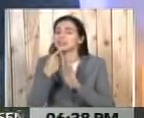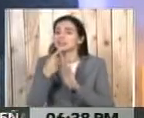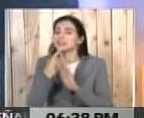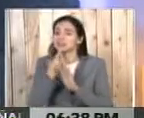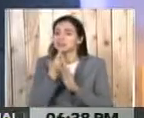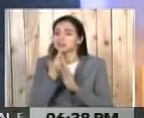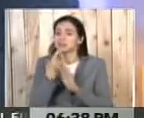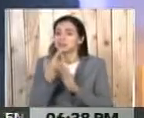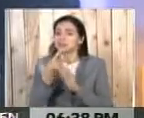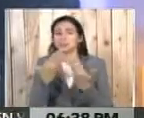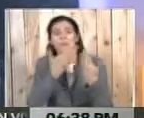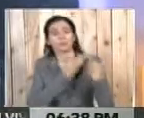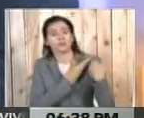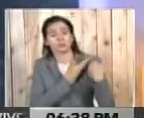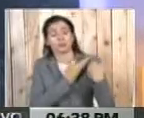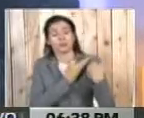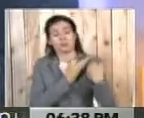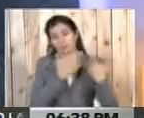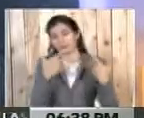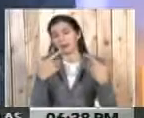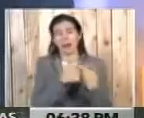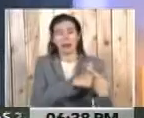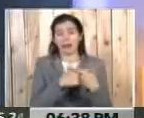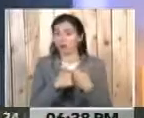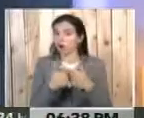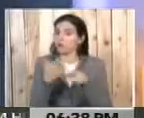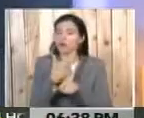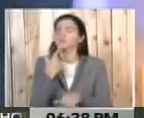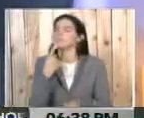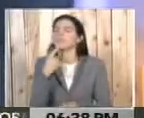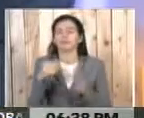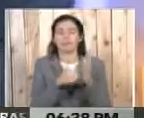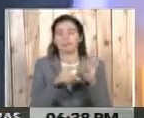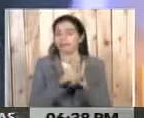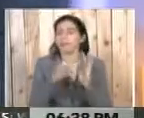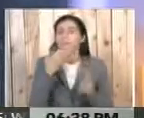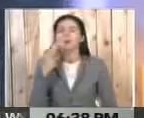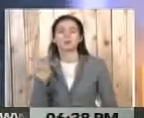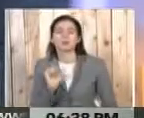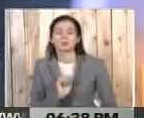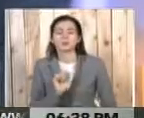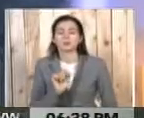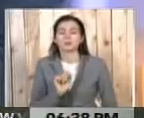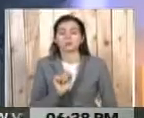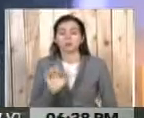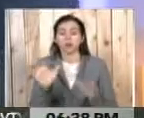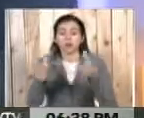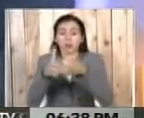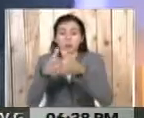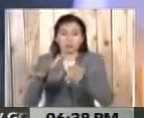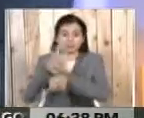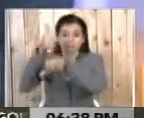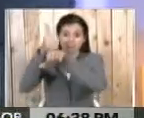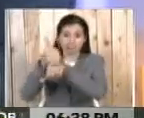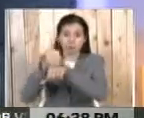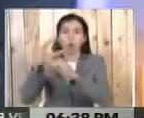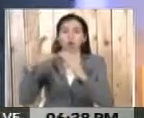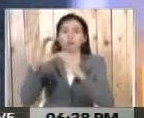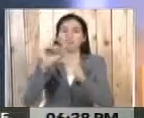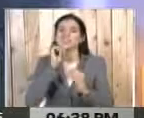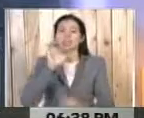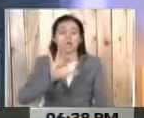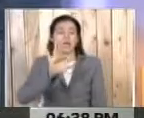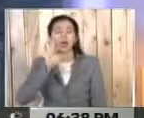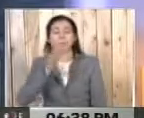una competencia para entrar en conflicto con el Ejecutivo. Ellos dicen cosas, por ejemplo, de que los miembros del directorio de Conatel tienen que ser nombrados por el presidente,